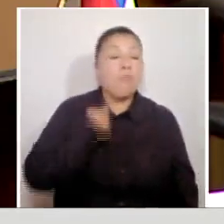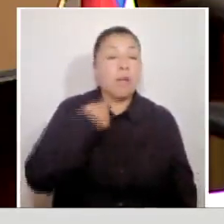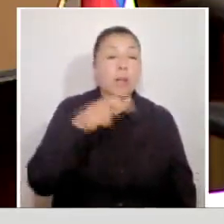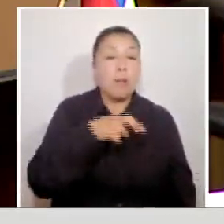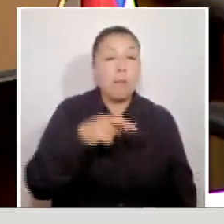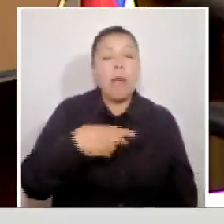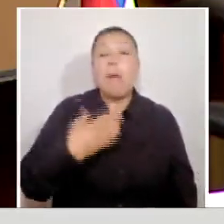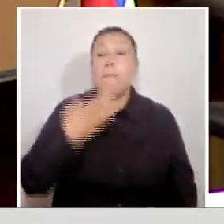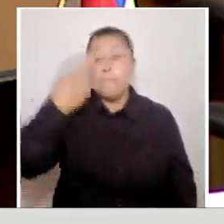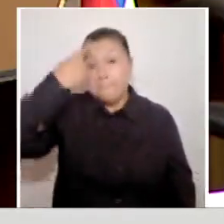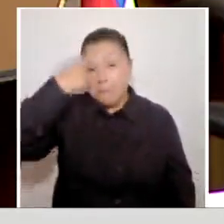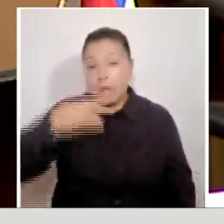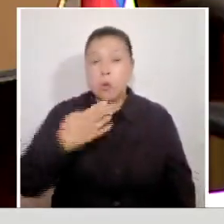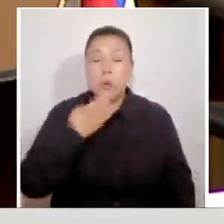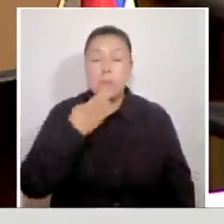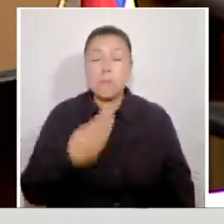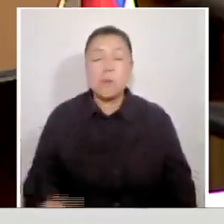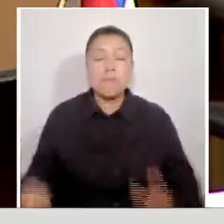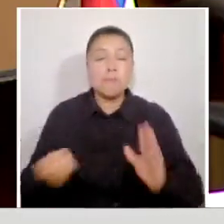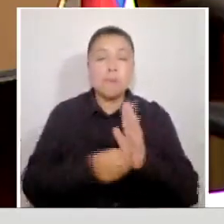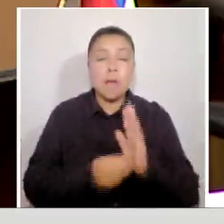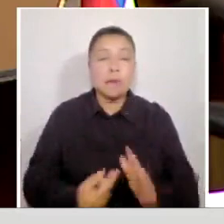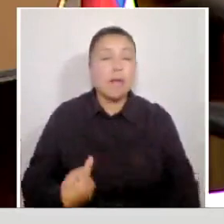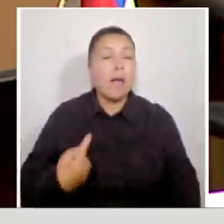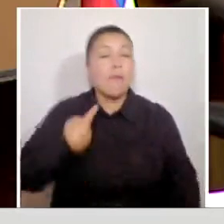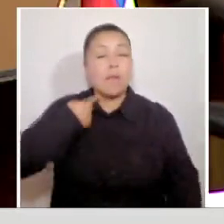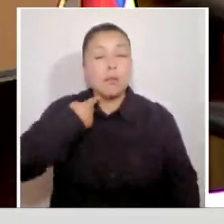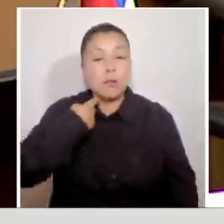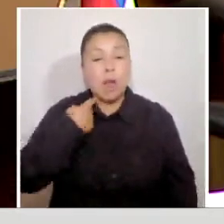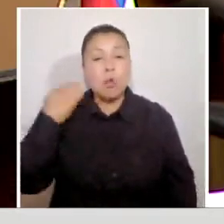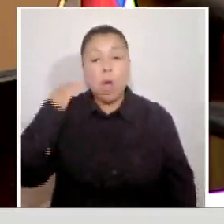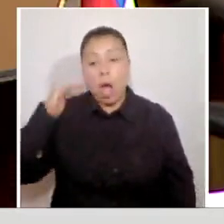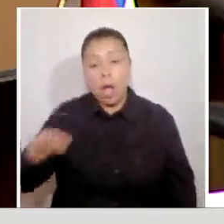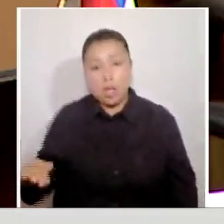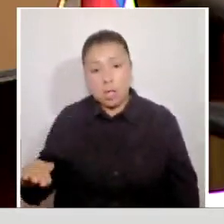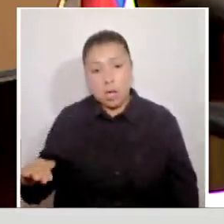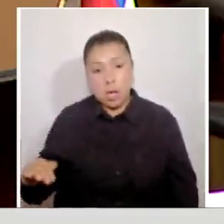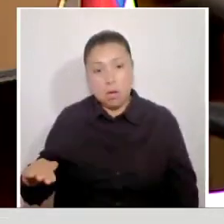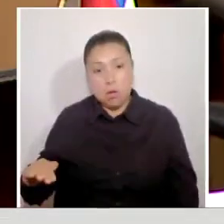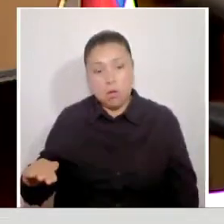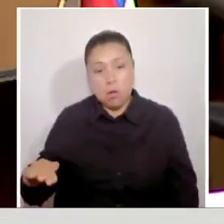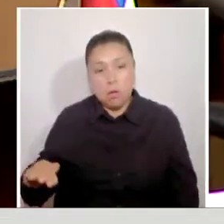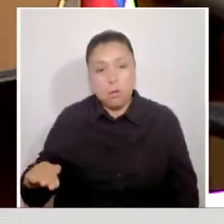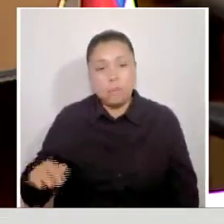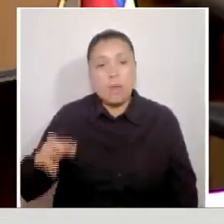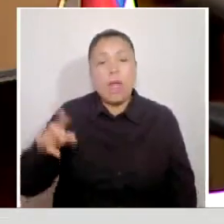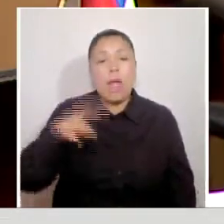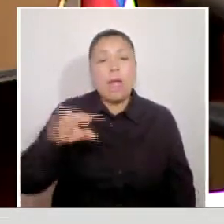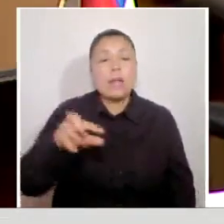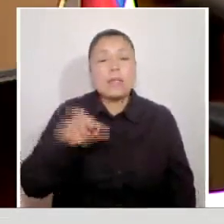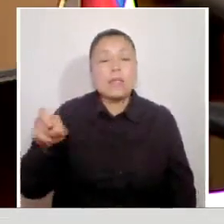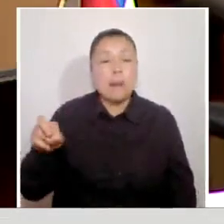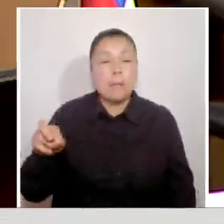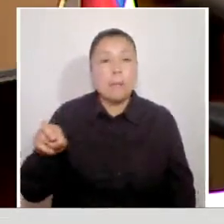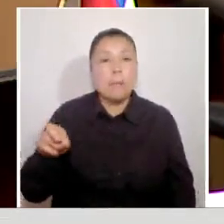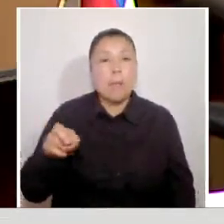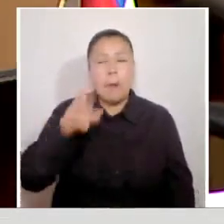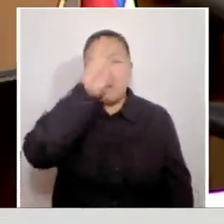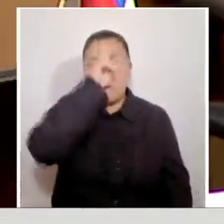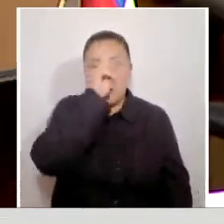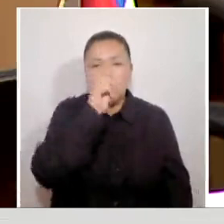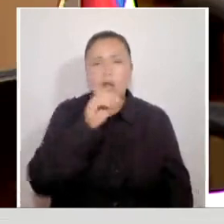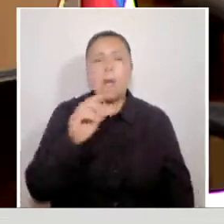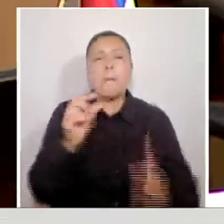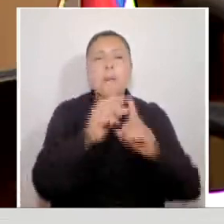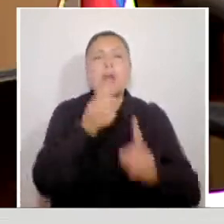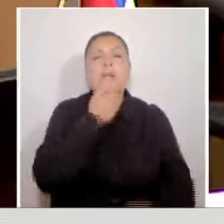daño mucho mayor a ese menor el SAP se asemeja mucho al manch by Proxy